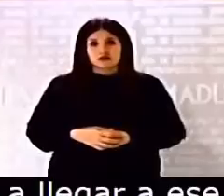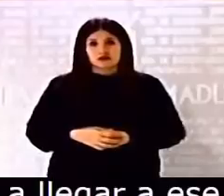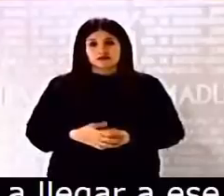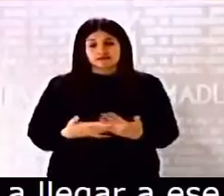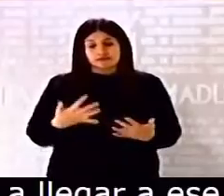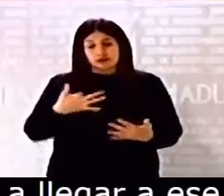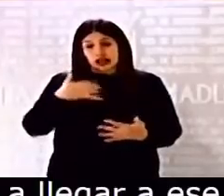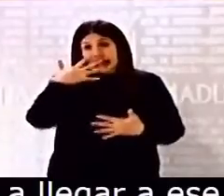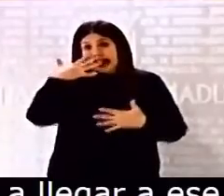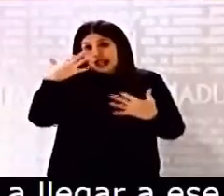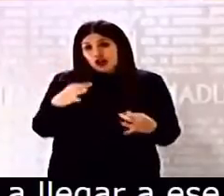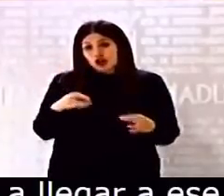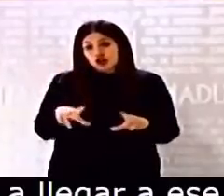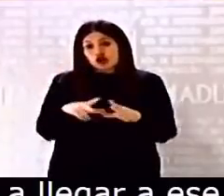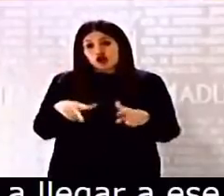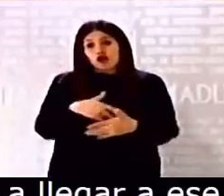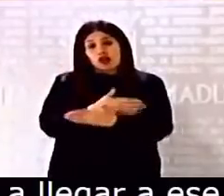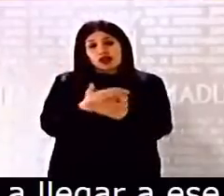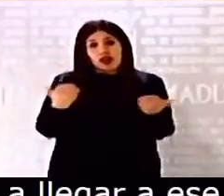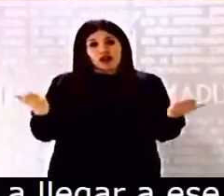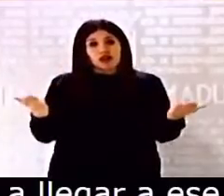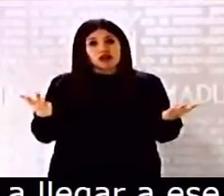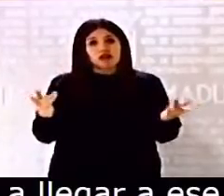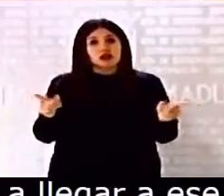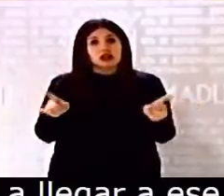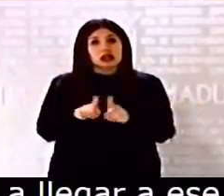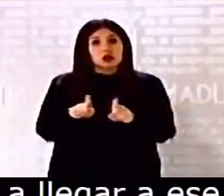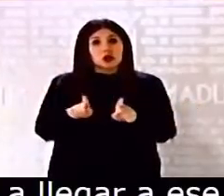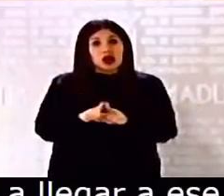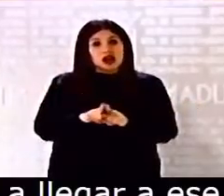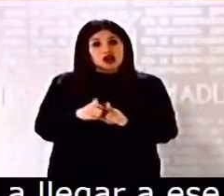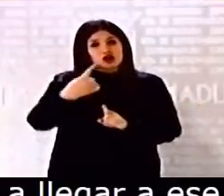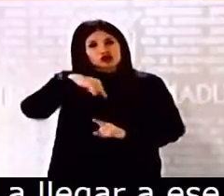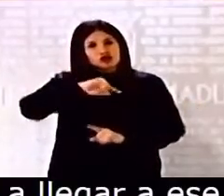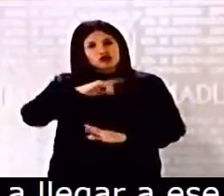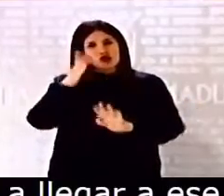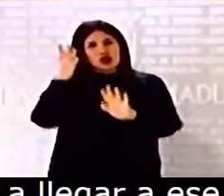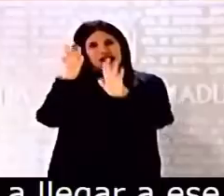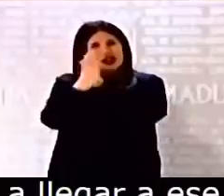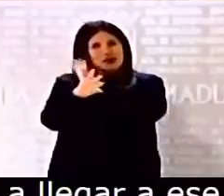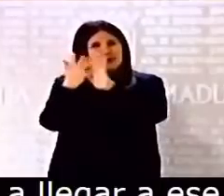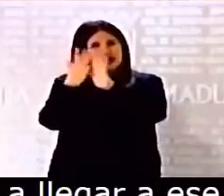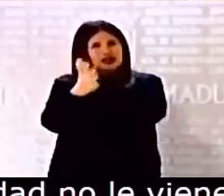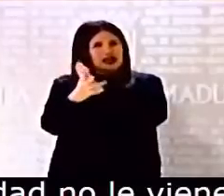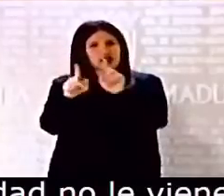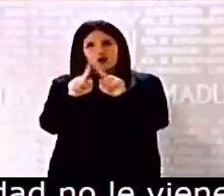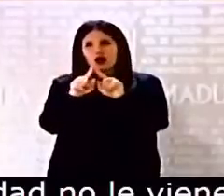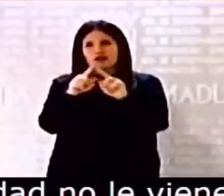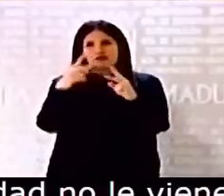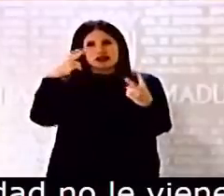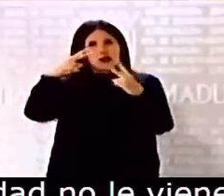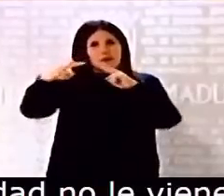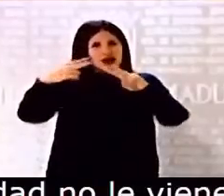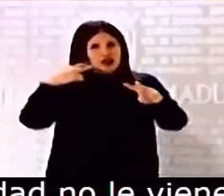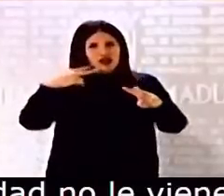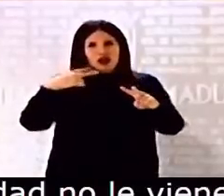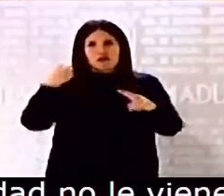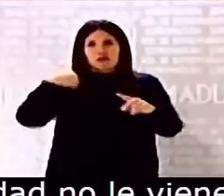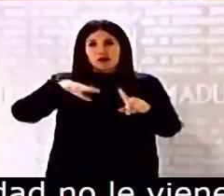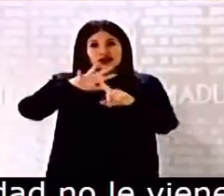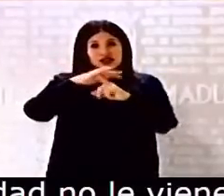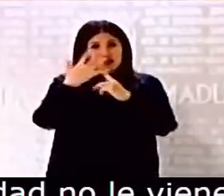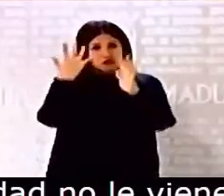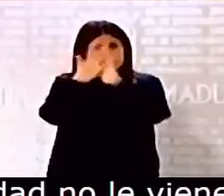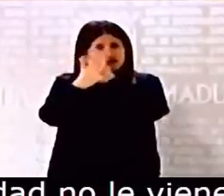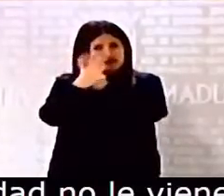Yo creo que a la sociedad no le viene mal que le expliquemos con total transparencia en la situación que nos